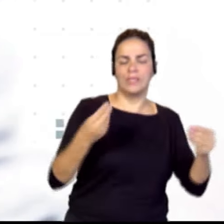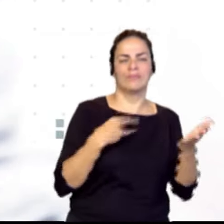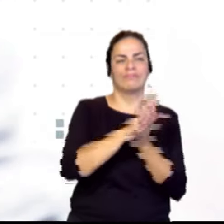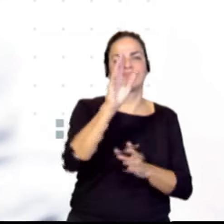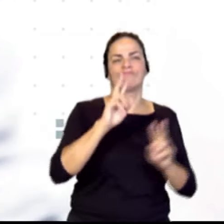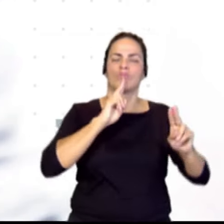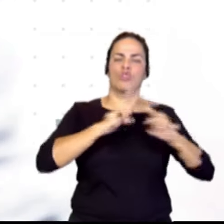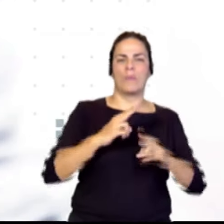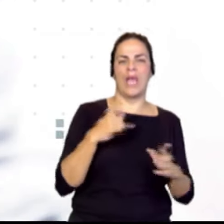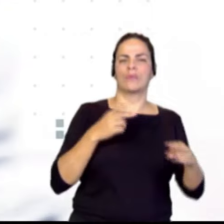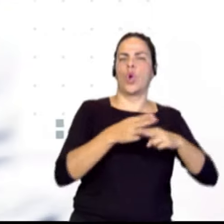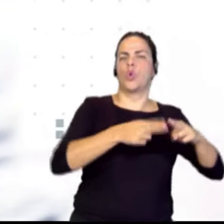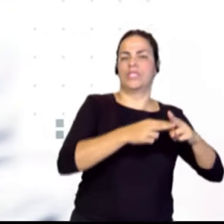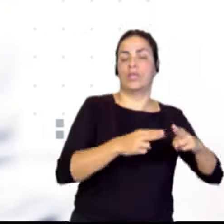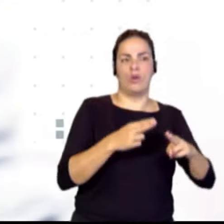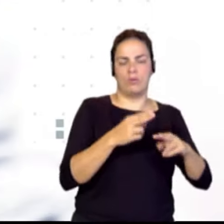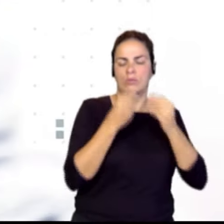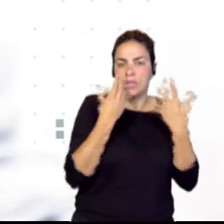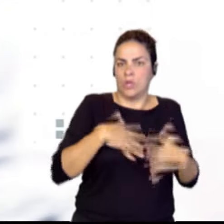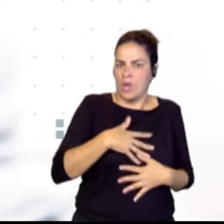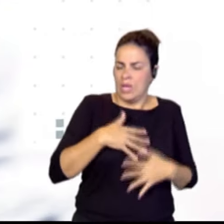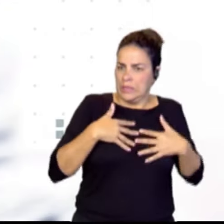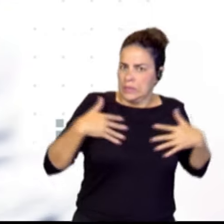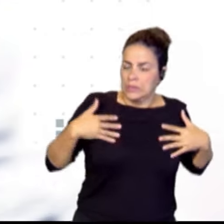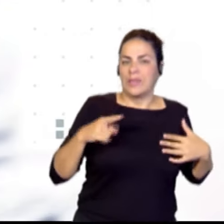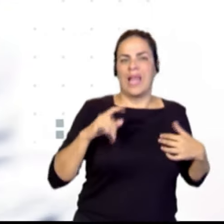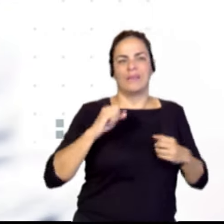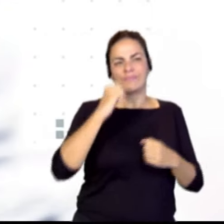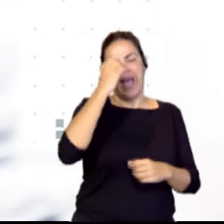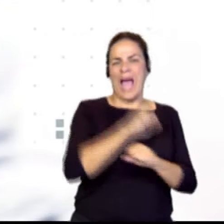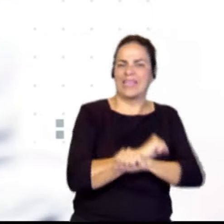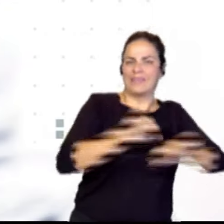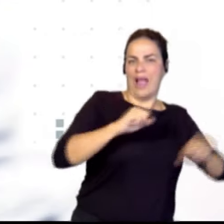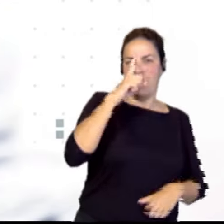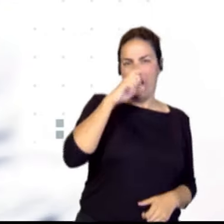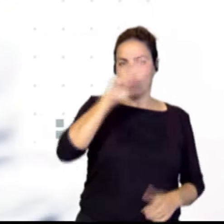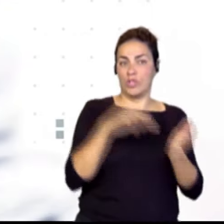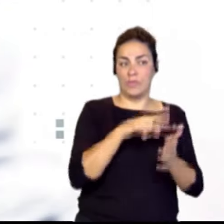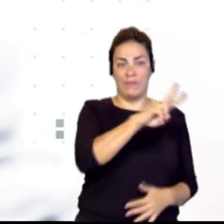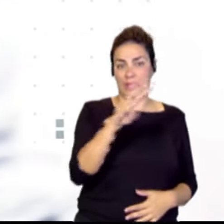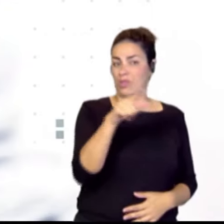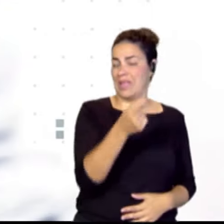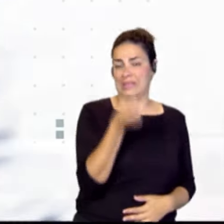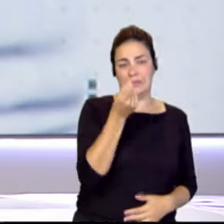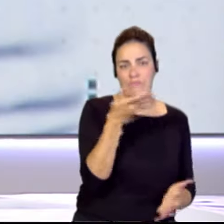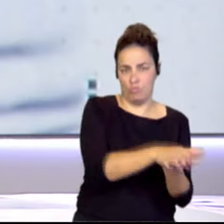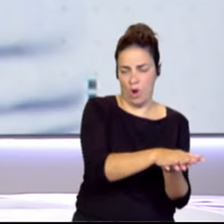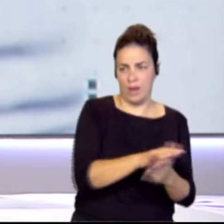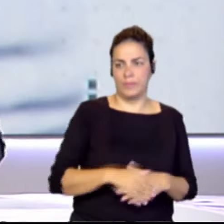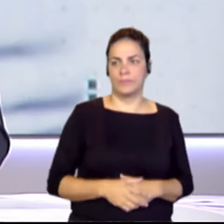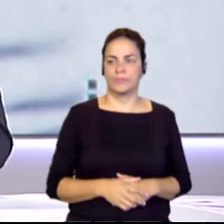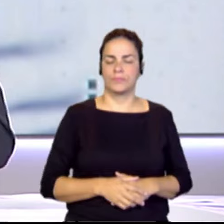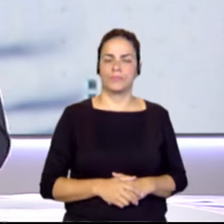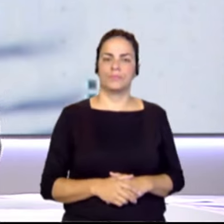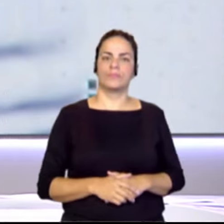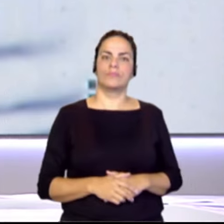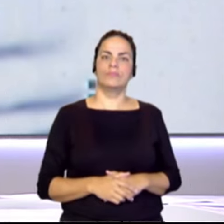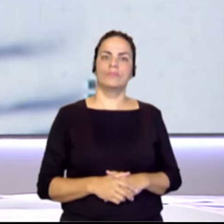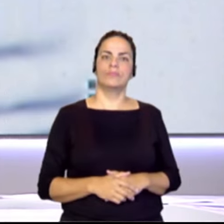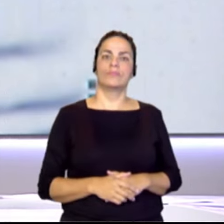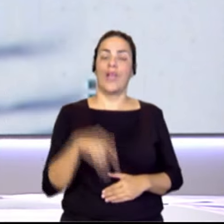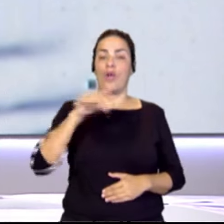estremecedor del atentado de 2022 que estuvo a punto de costarle la vida y hoy en el